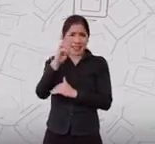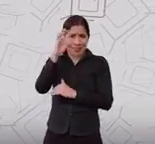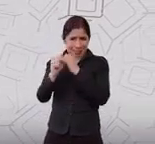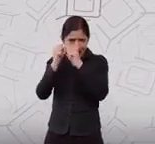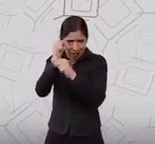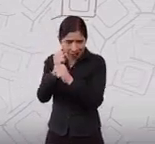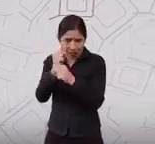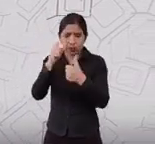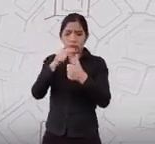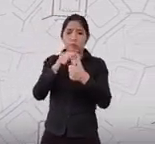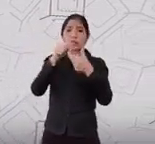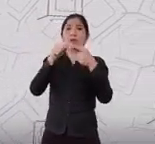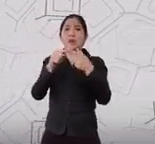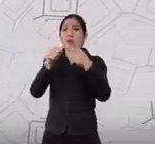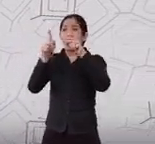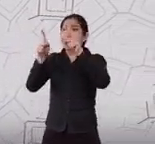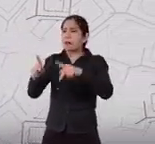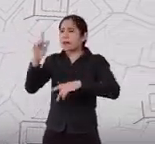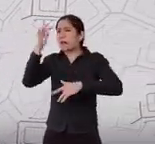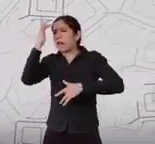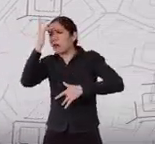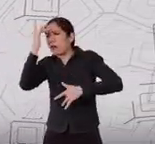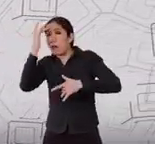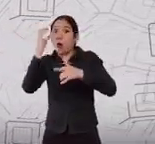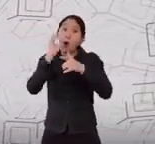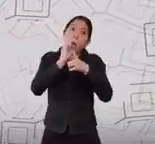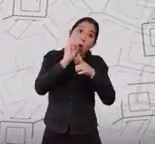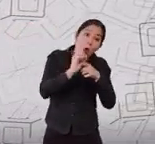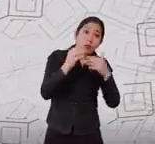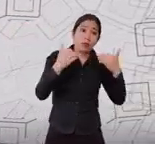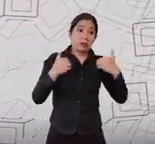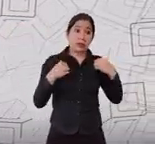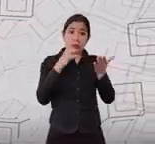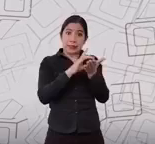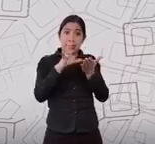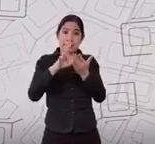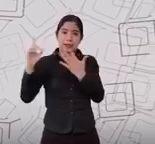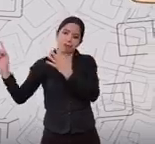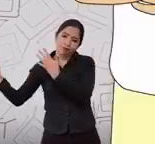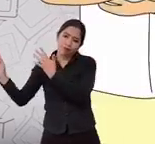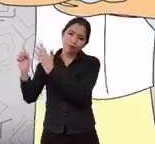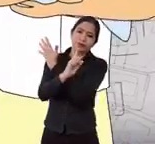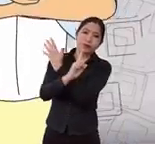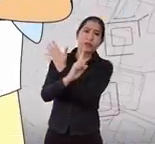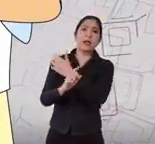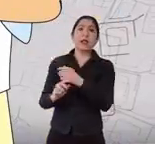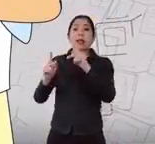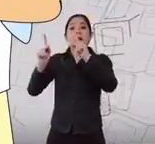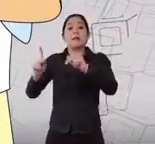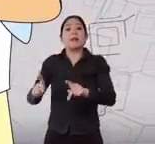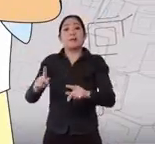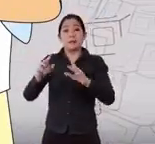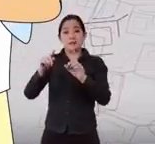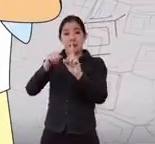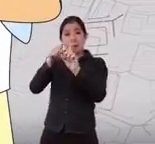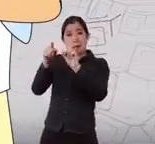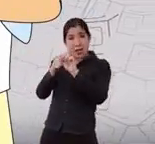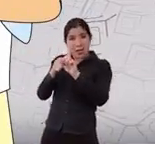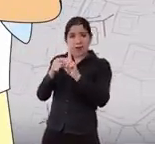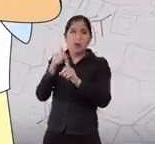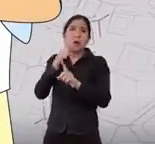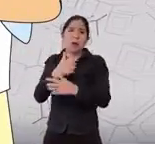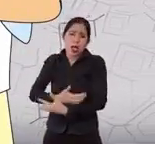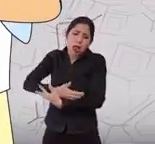personas enfermas o con discapacidad, a mujeres embarazadas o personas con niños menores de 1 año,